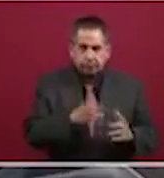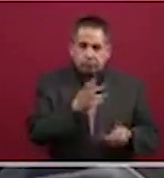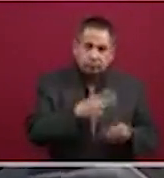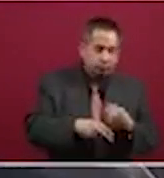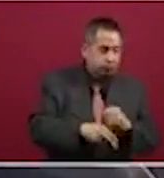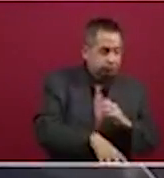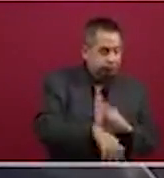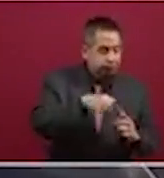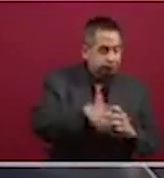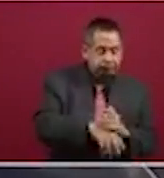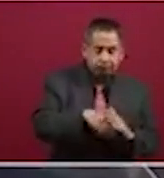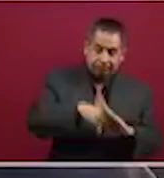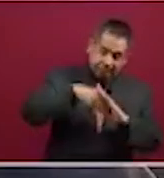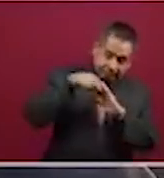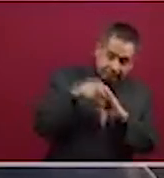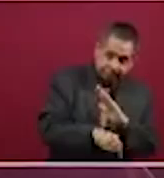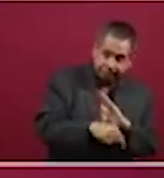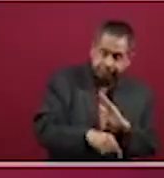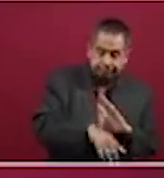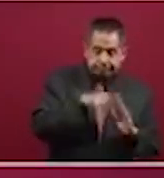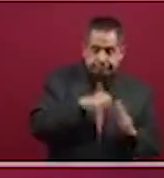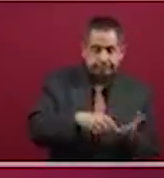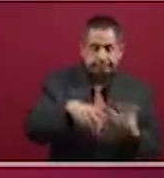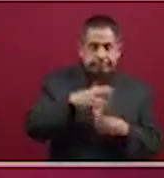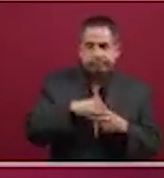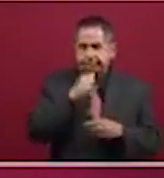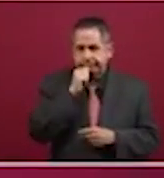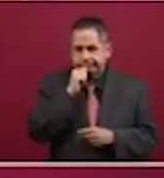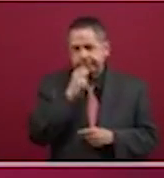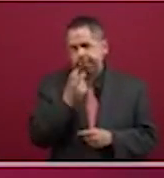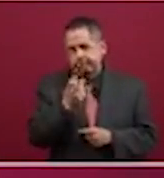de contratos sí